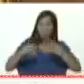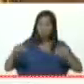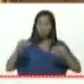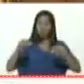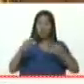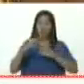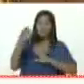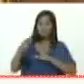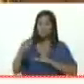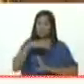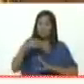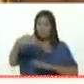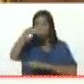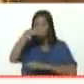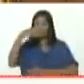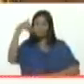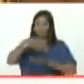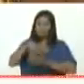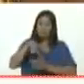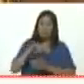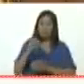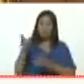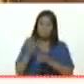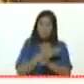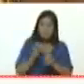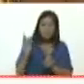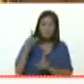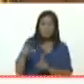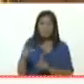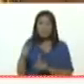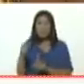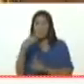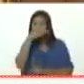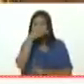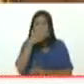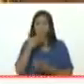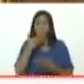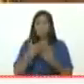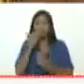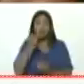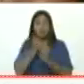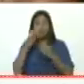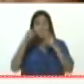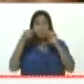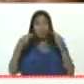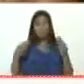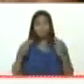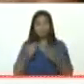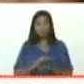a los fascistas, a los criminales, a los golpistas, a los terroristas. Pido el apoyo por la paz.